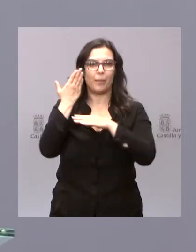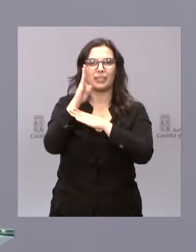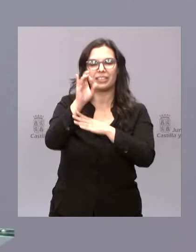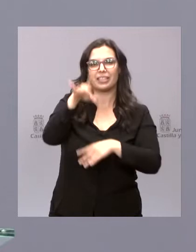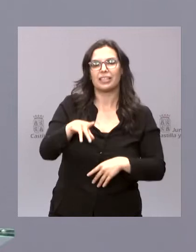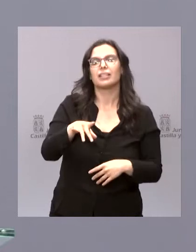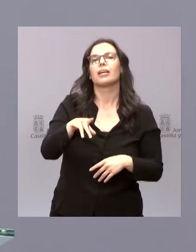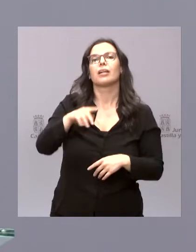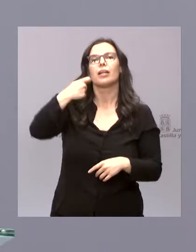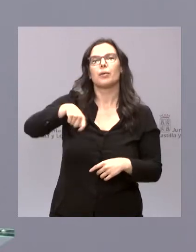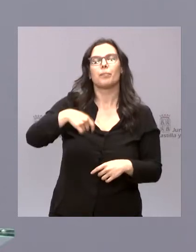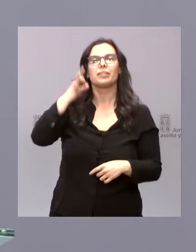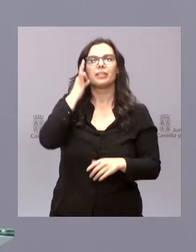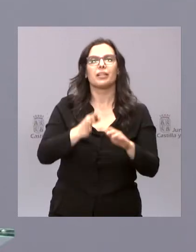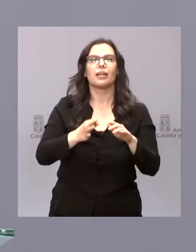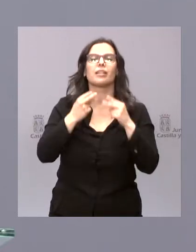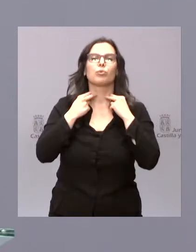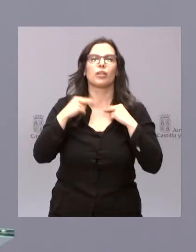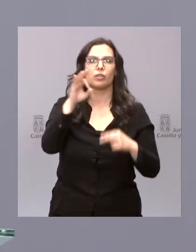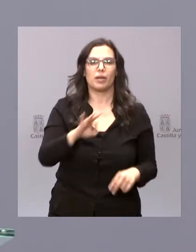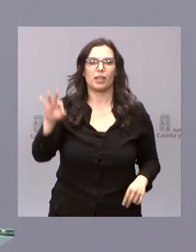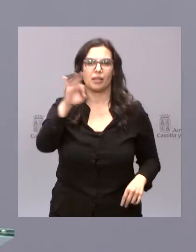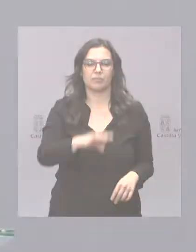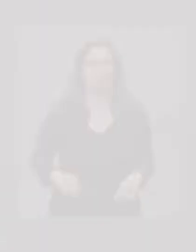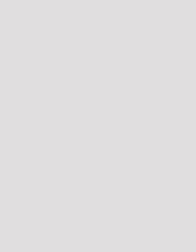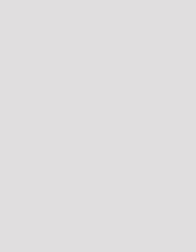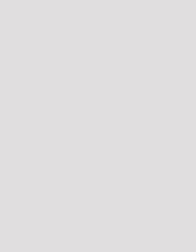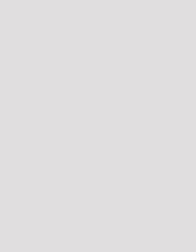está María Ángeles Armisens, presidenta de la Diputación de Palencia.